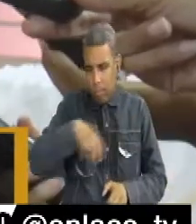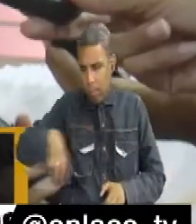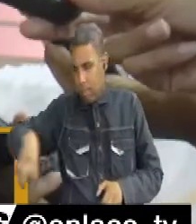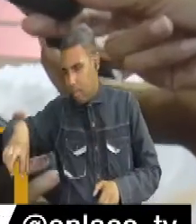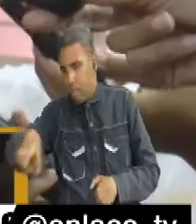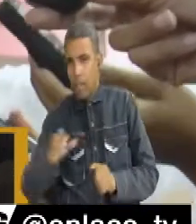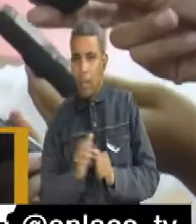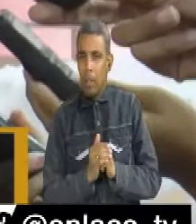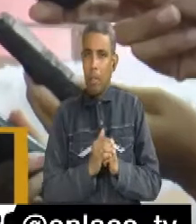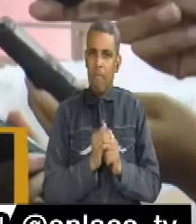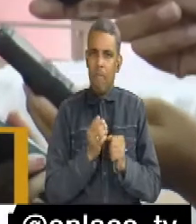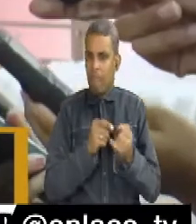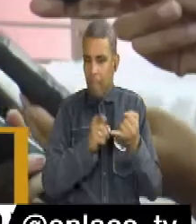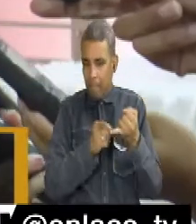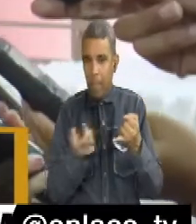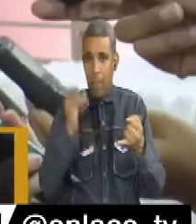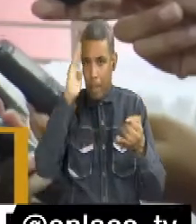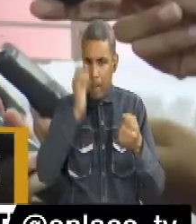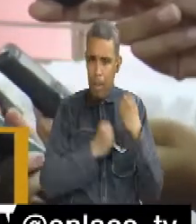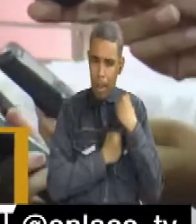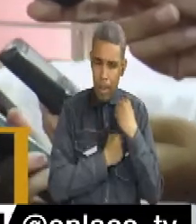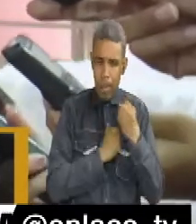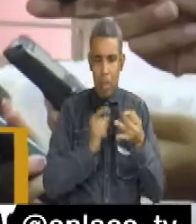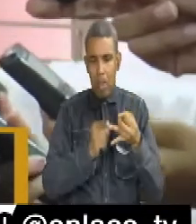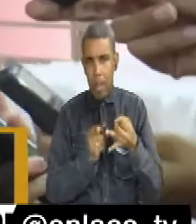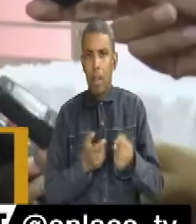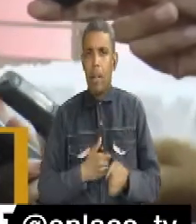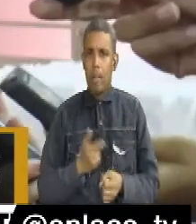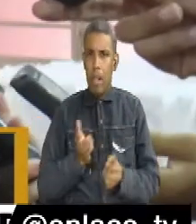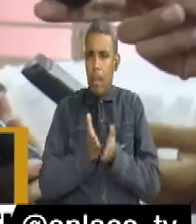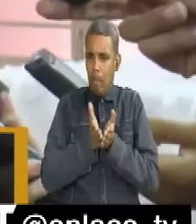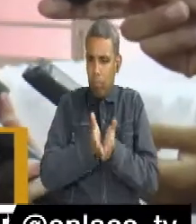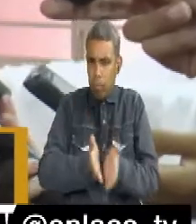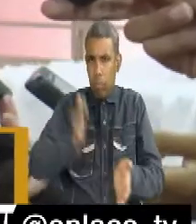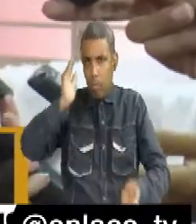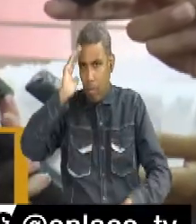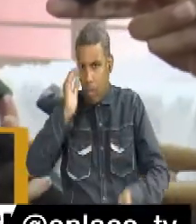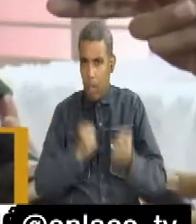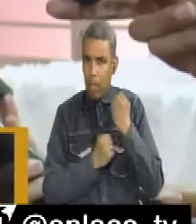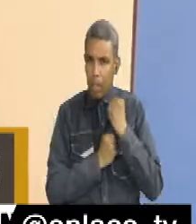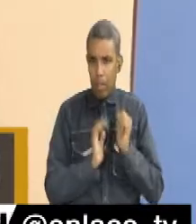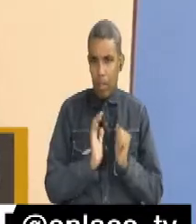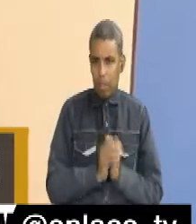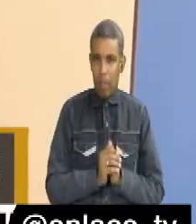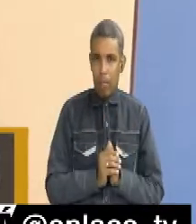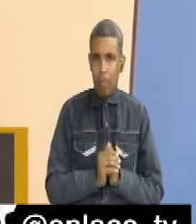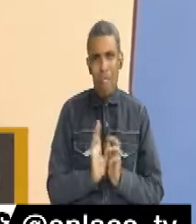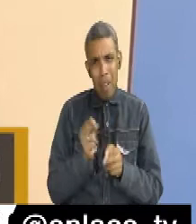Nacional, para poder garantizar que todas estas elecciones de revocatoria